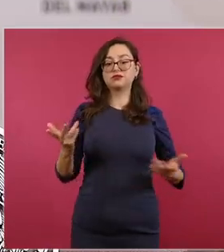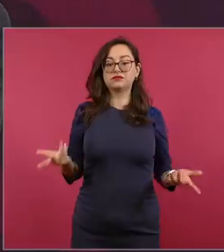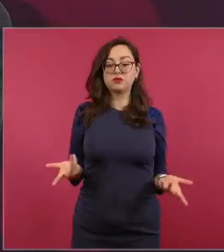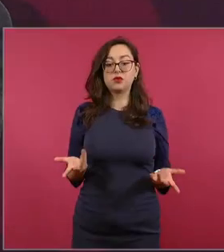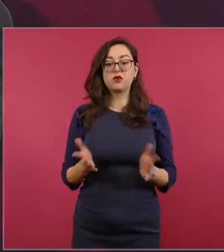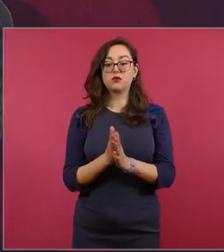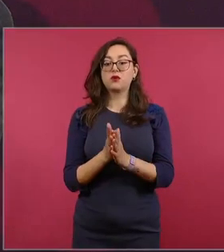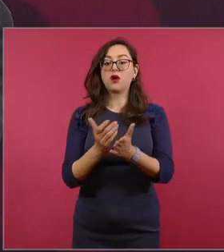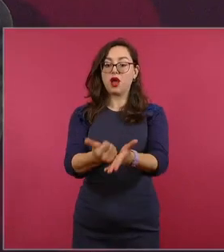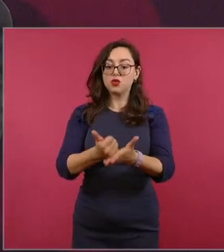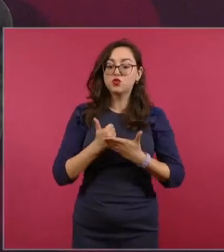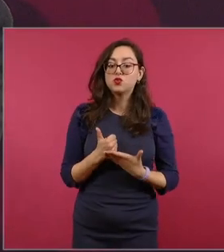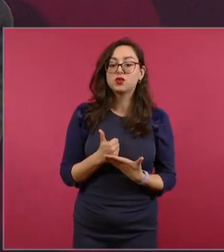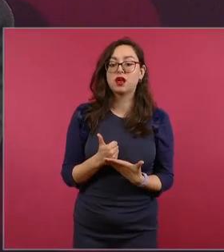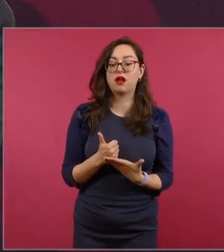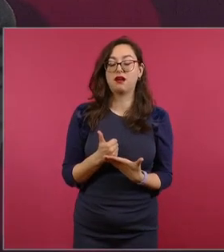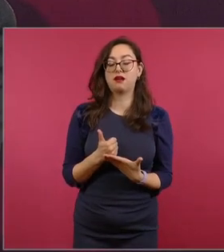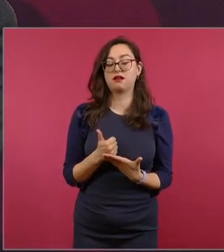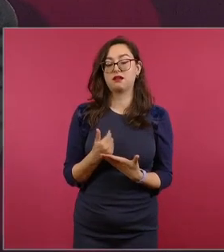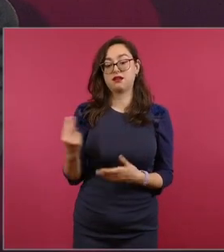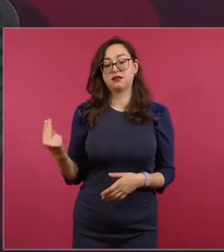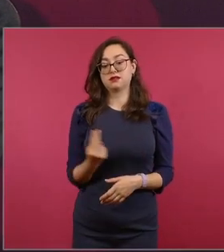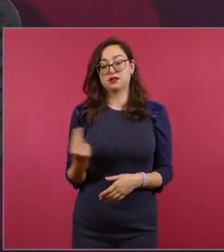ayúdennos a